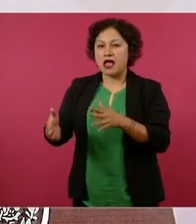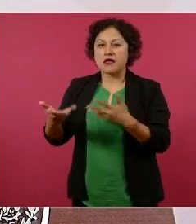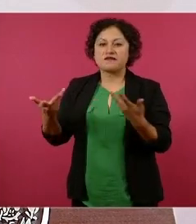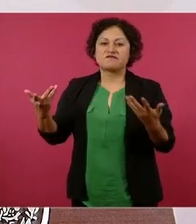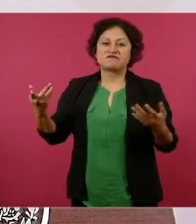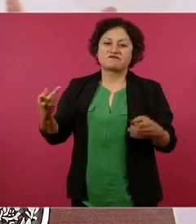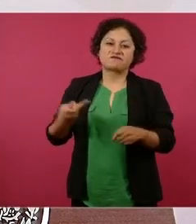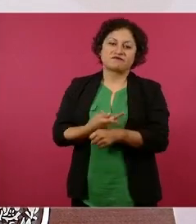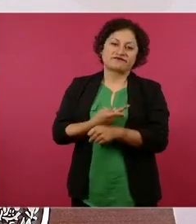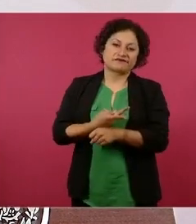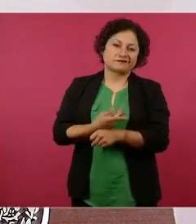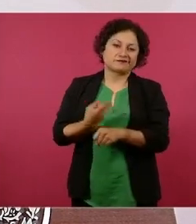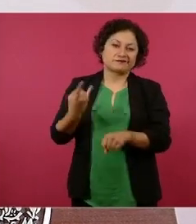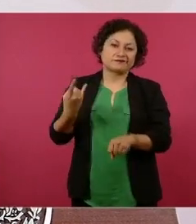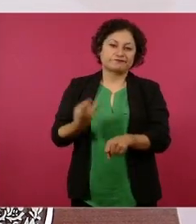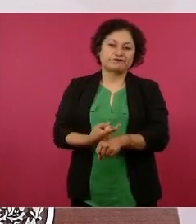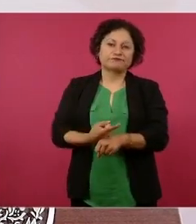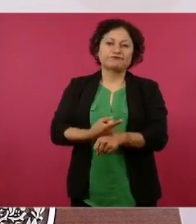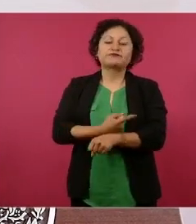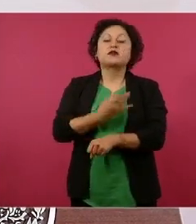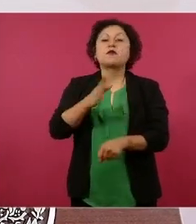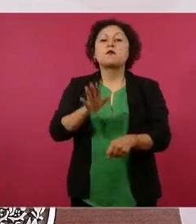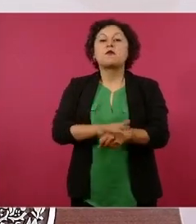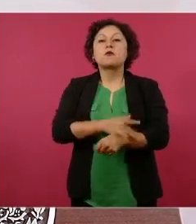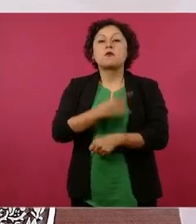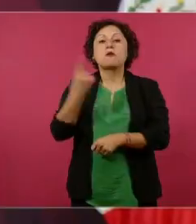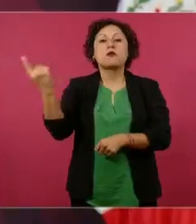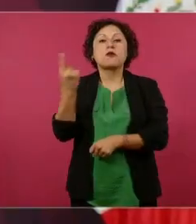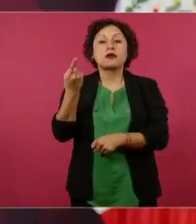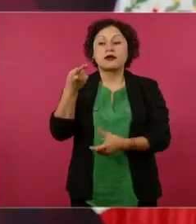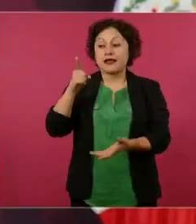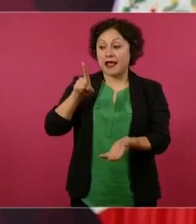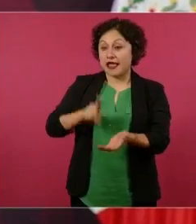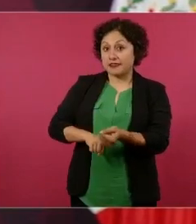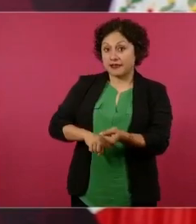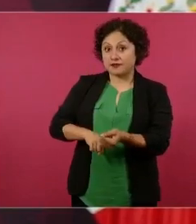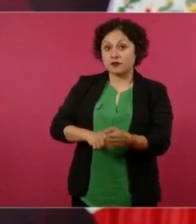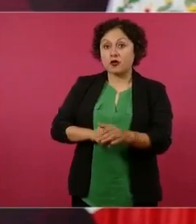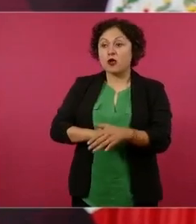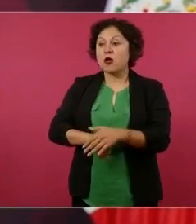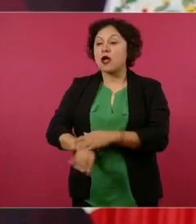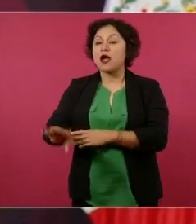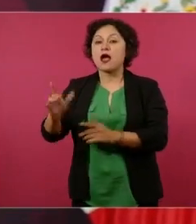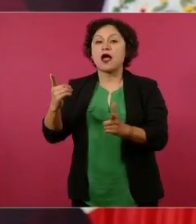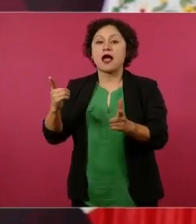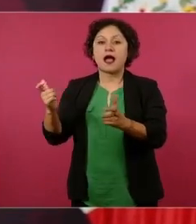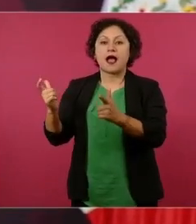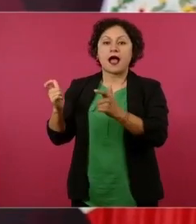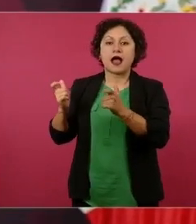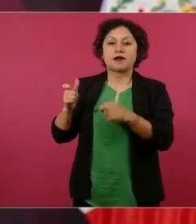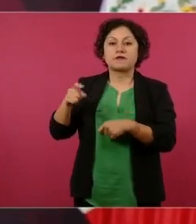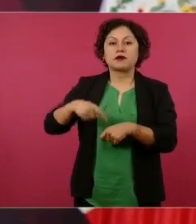porque las armas se usaron para asesinar personas,